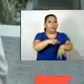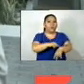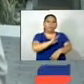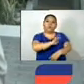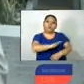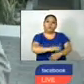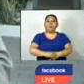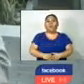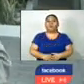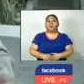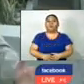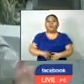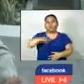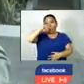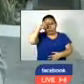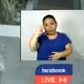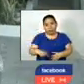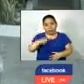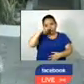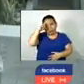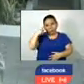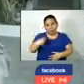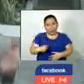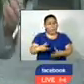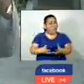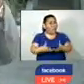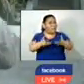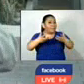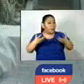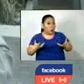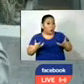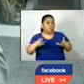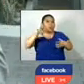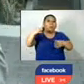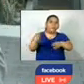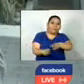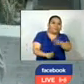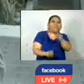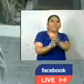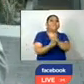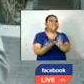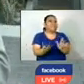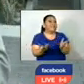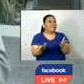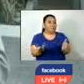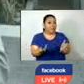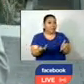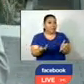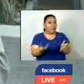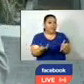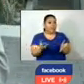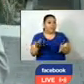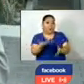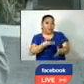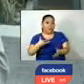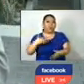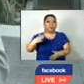cargo. El trabajo se va a inundar y a eso agreguemosle que tengamos